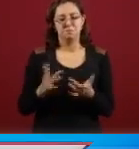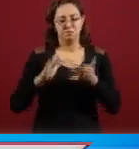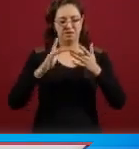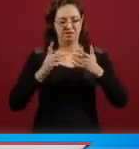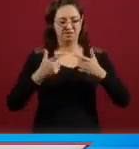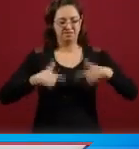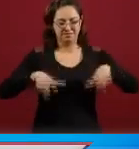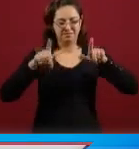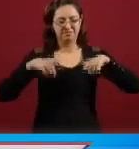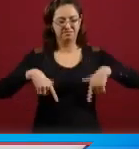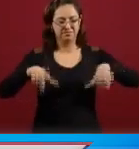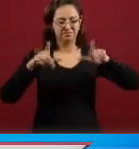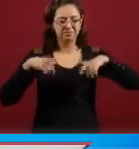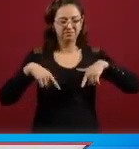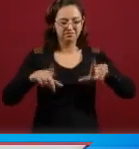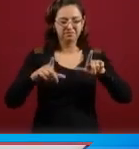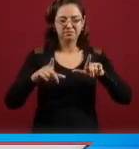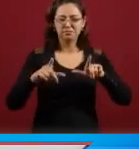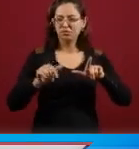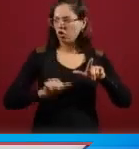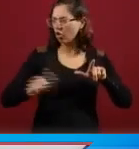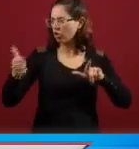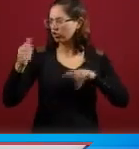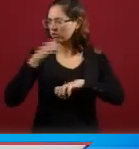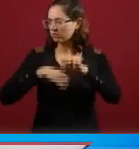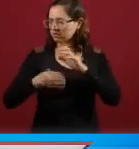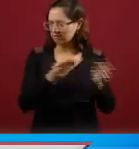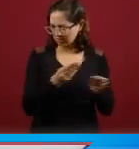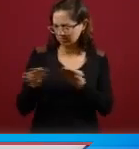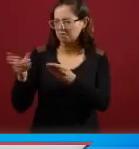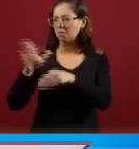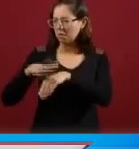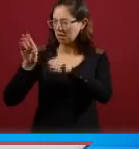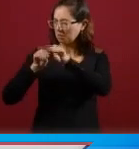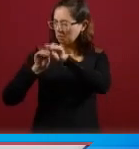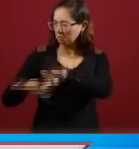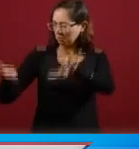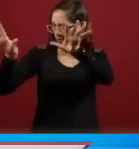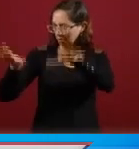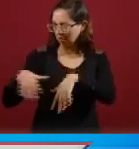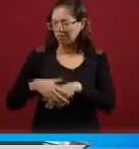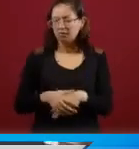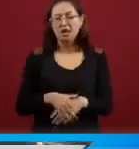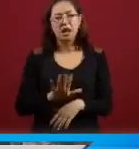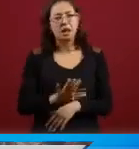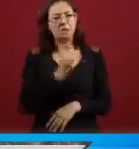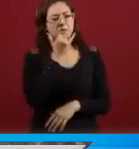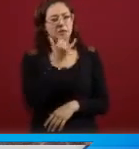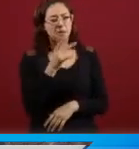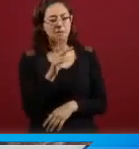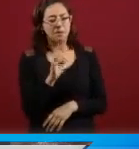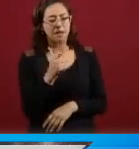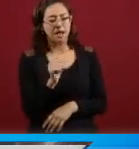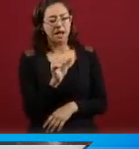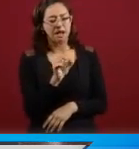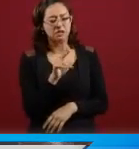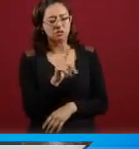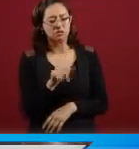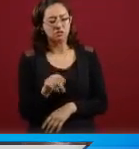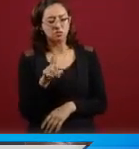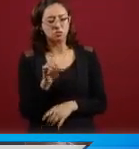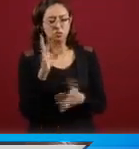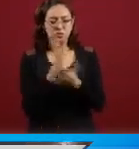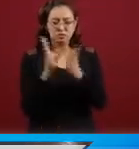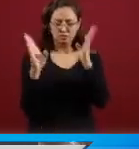de una verdadera democracia, no se trabaja en la edificación de una dictadura. El propósito es llevar a la práctica la frase célebre de Benito